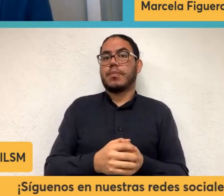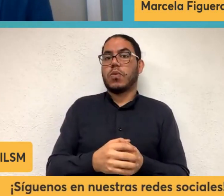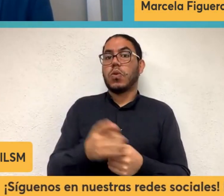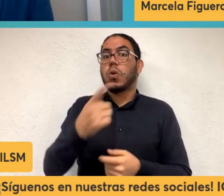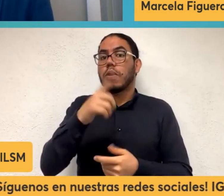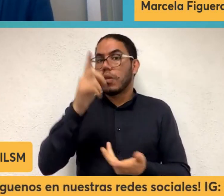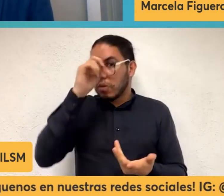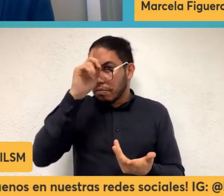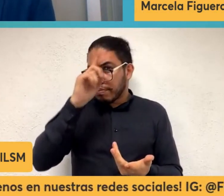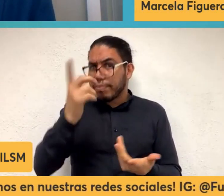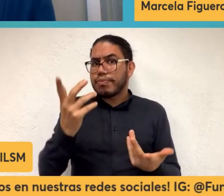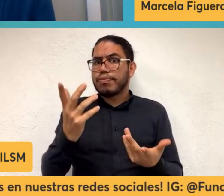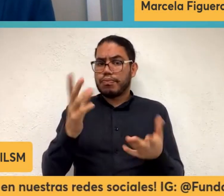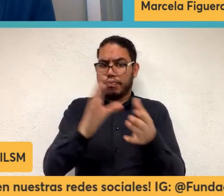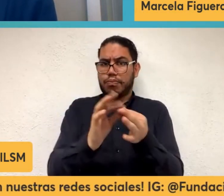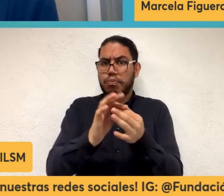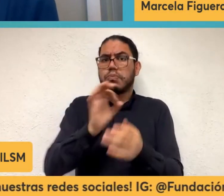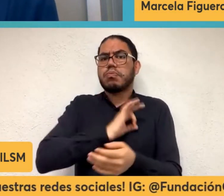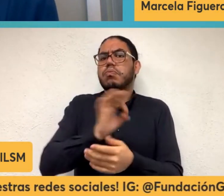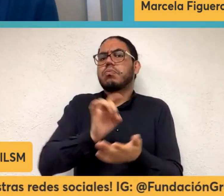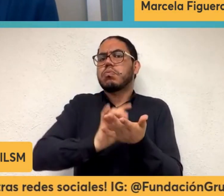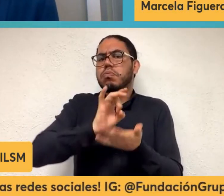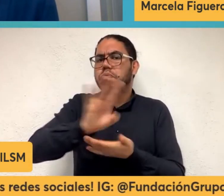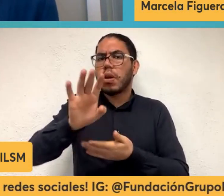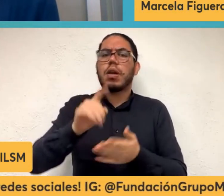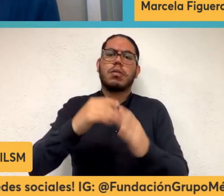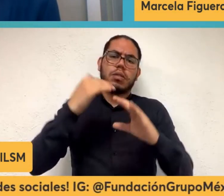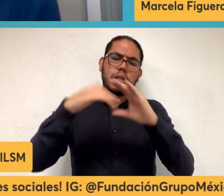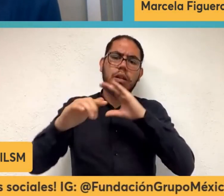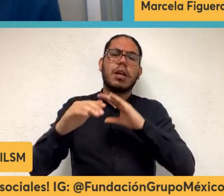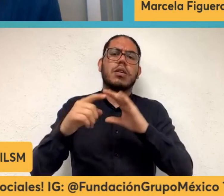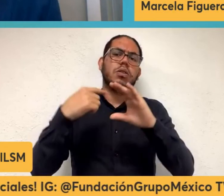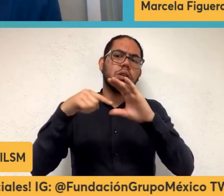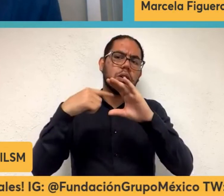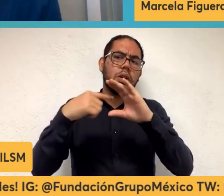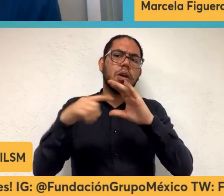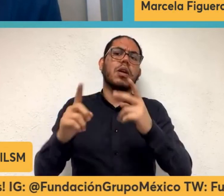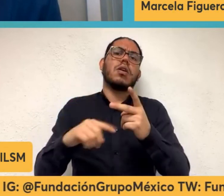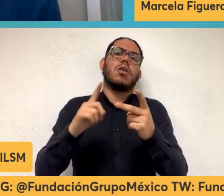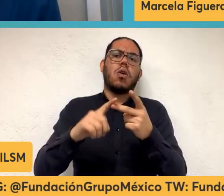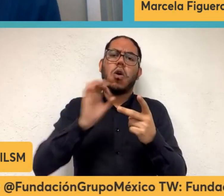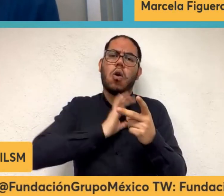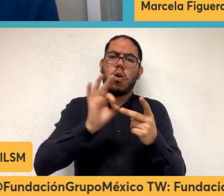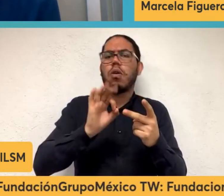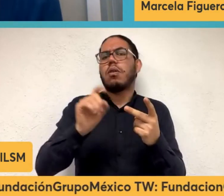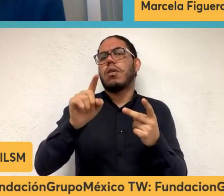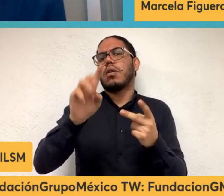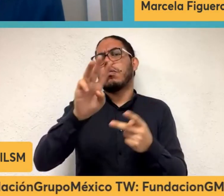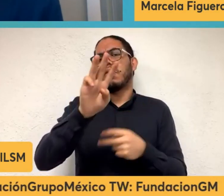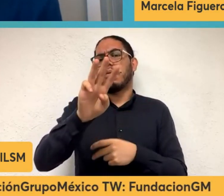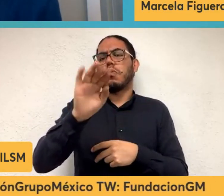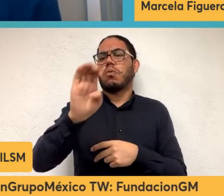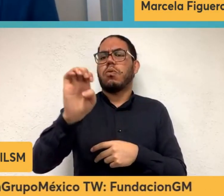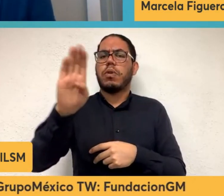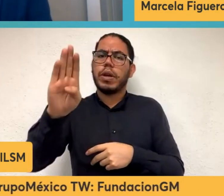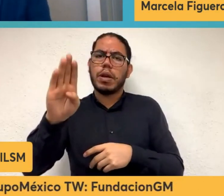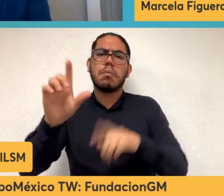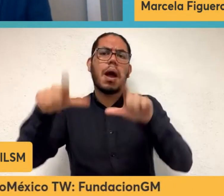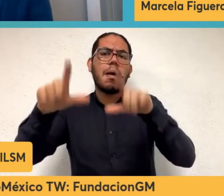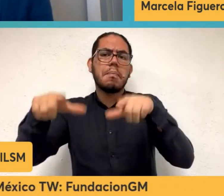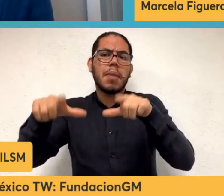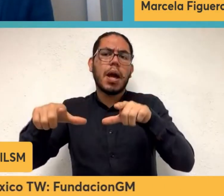en el cual se puede enviar por email, lo pueden poner en su red, en su página web y demás. La verdad es que es muy interesante